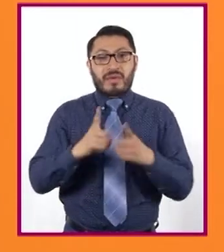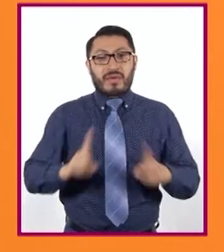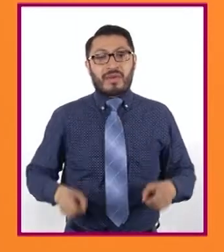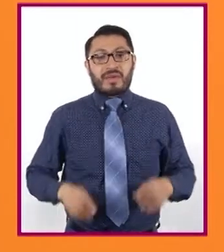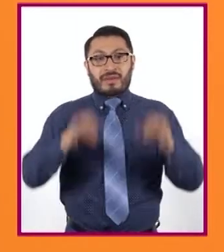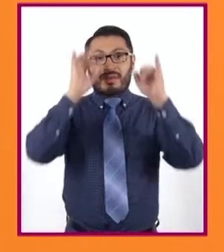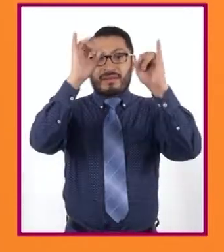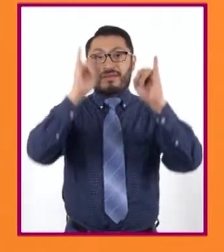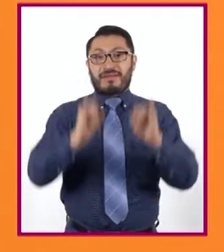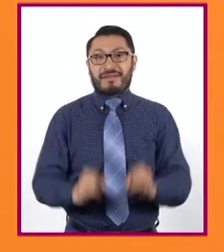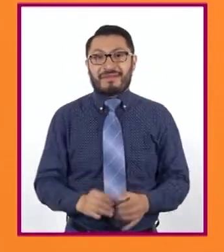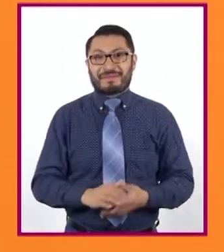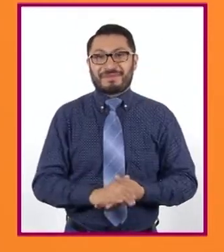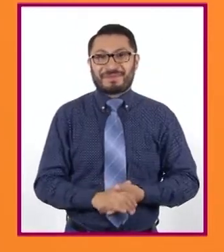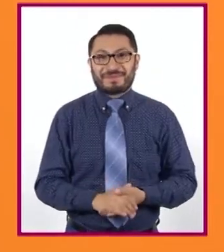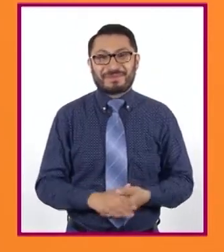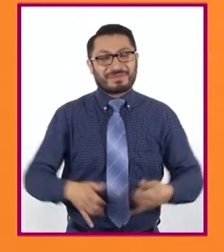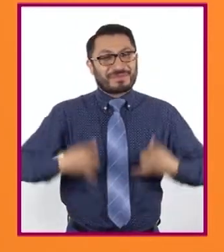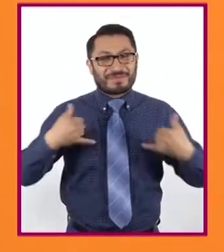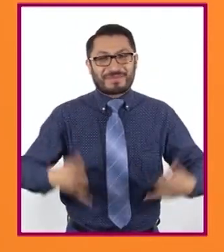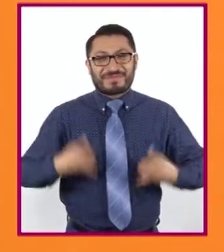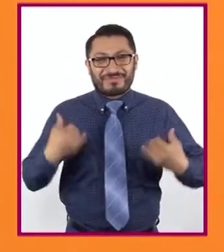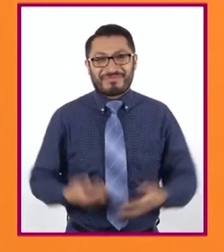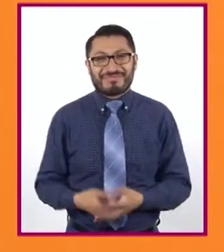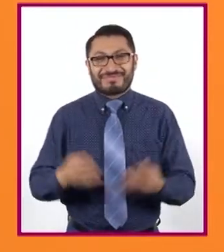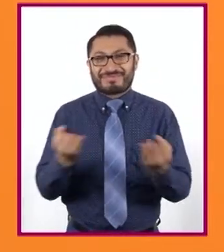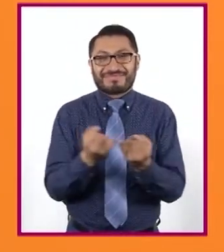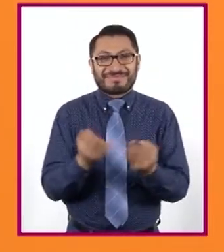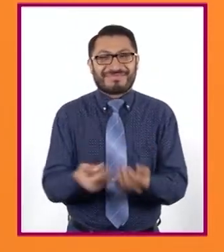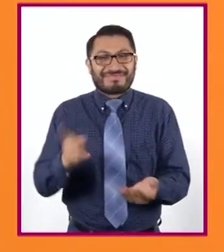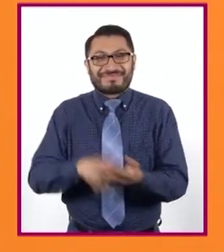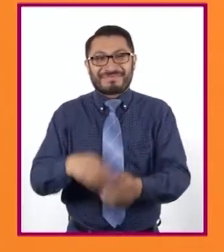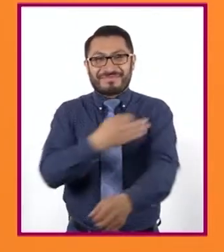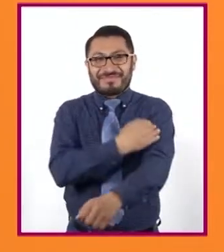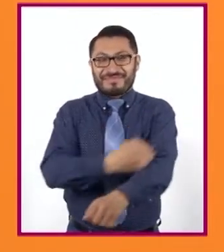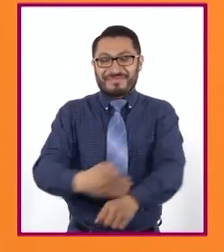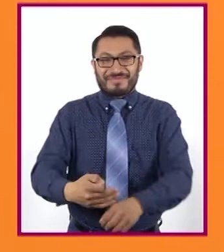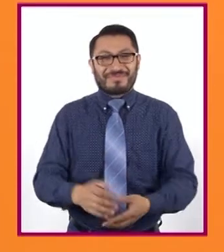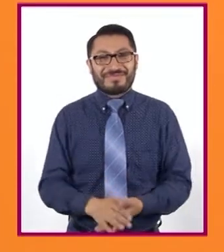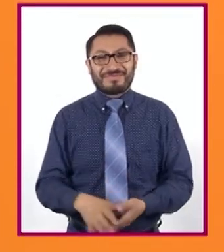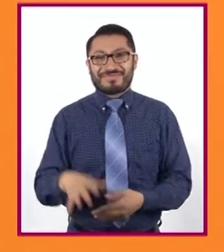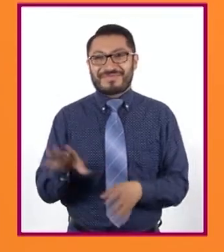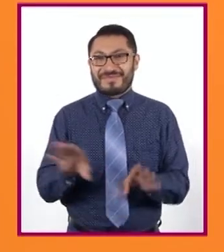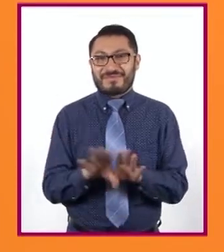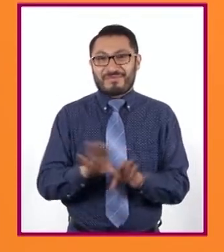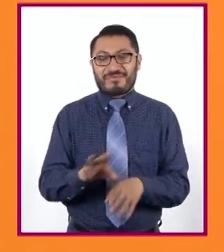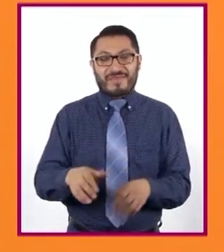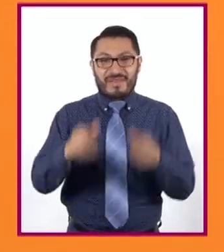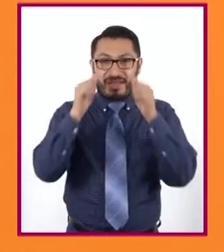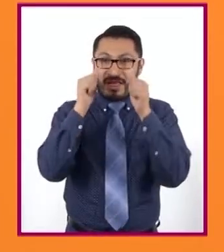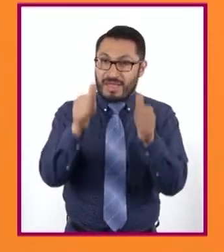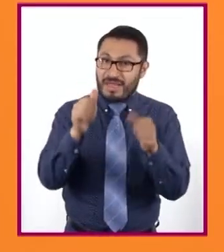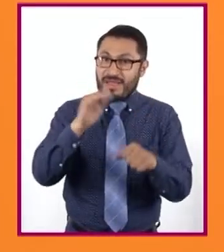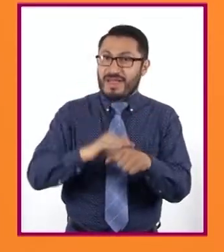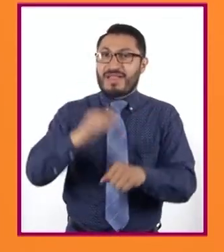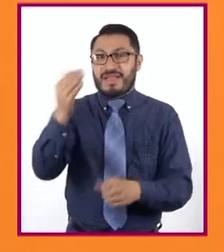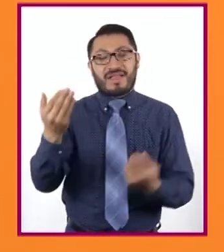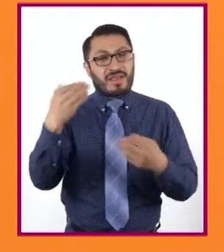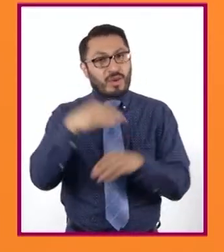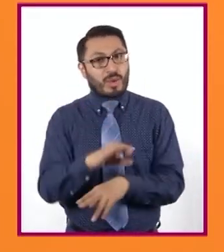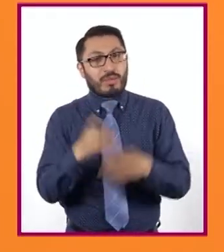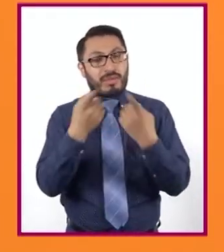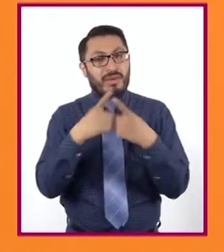y los adolescentes. Incluso en las familias hay una mayor sensibilidad y atención al desarrollo